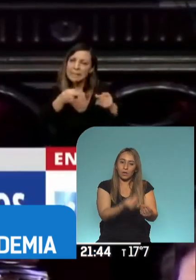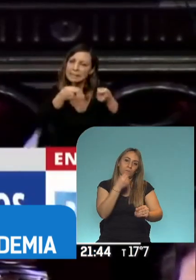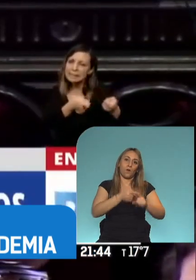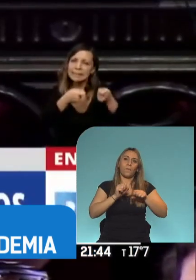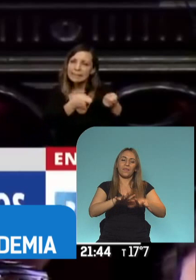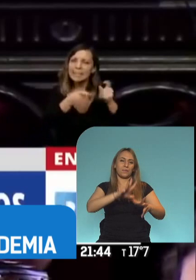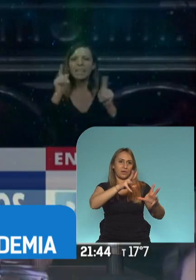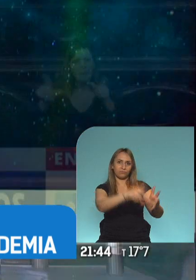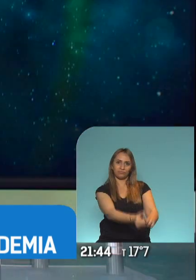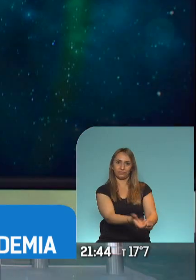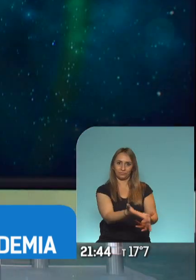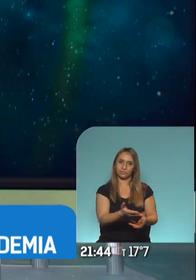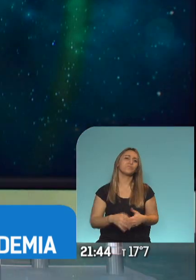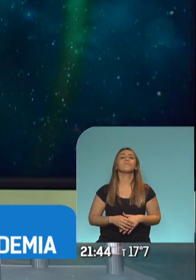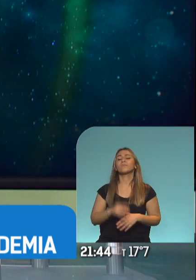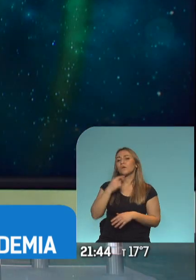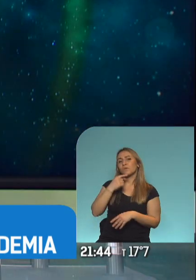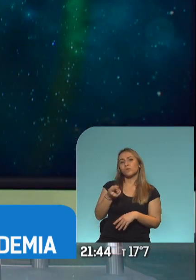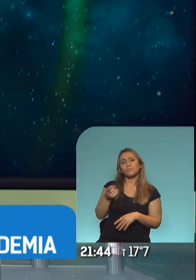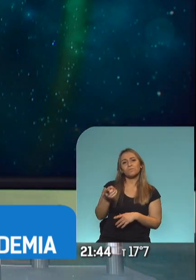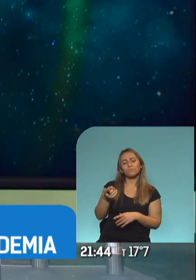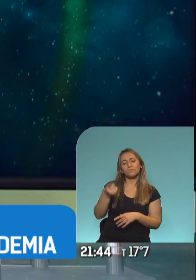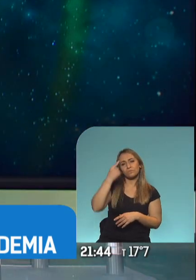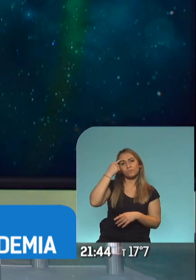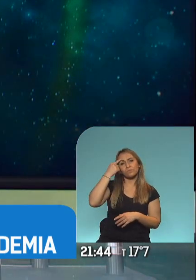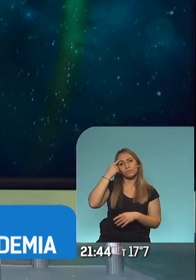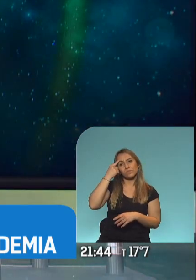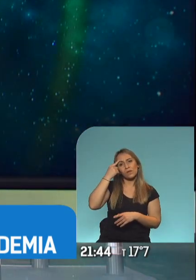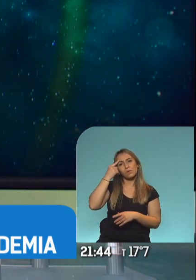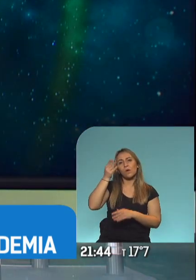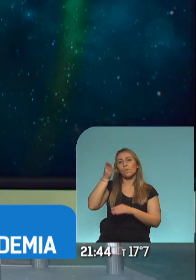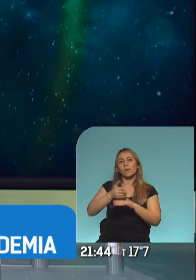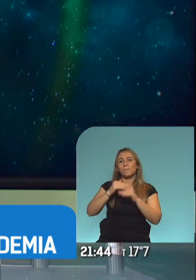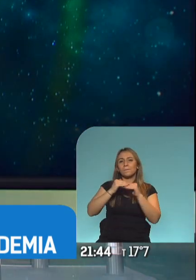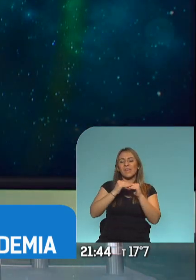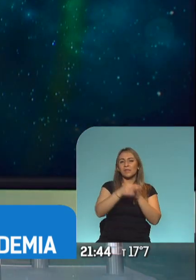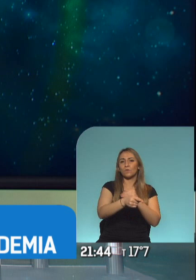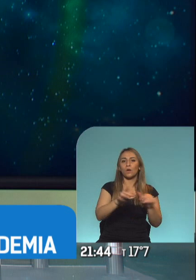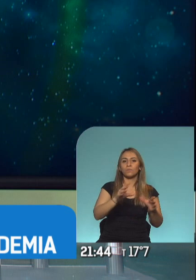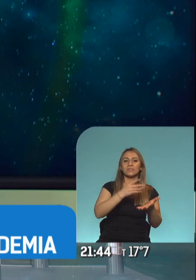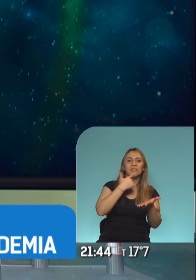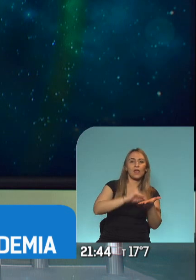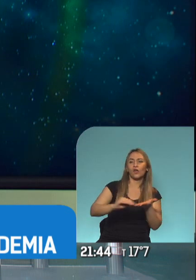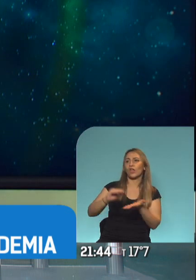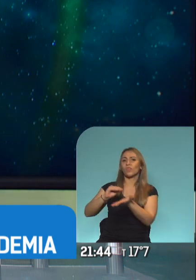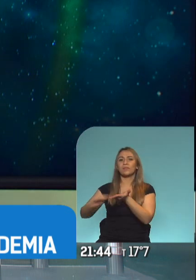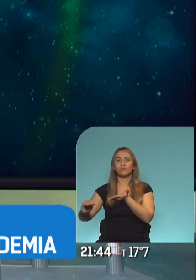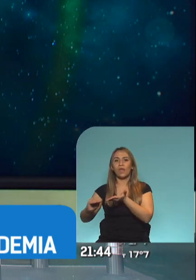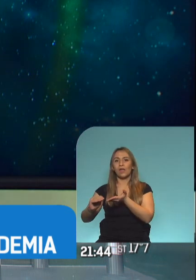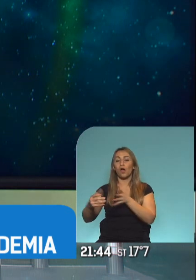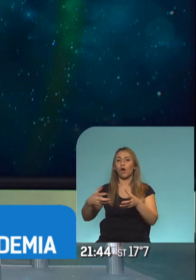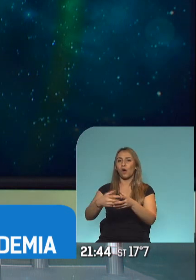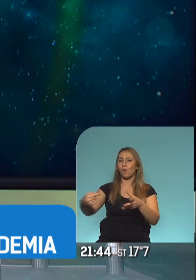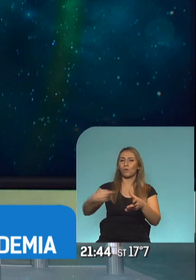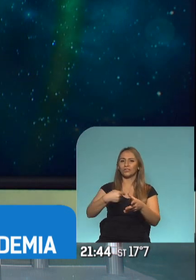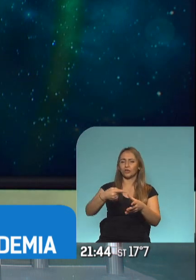dar ese porcentaje mínimo los diputados y los senadores de la oposición? ¿Entenderán que es un